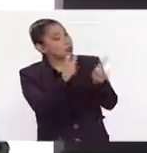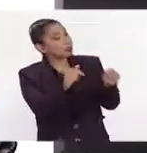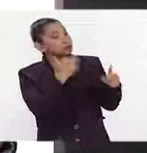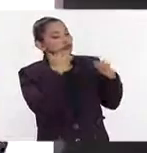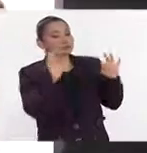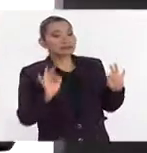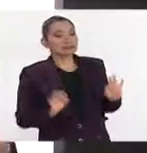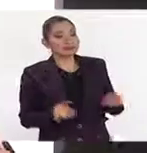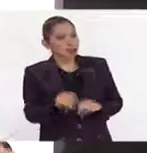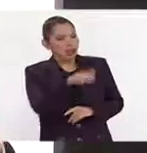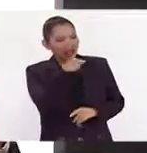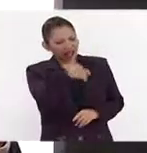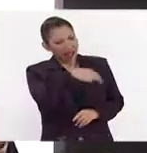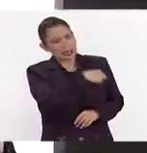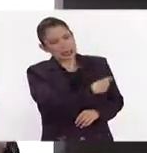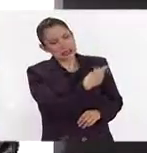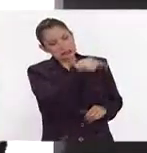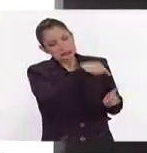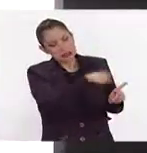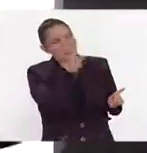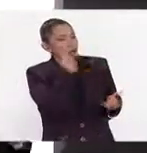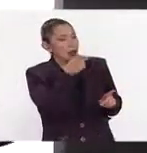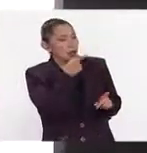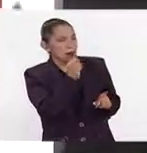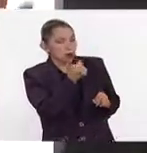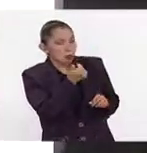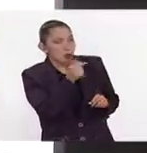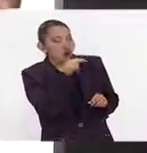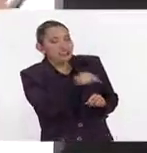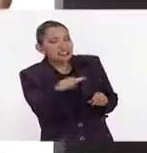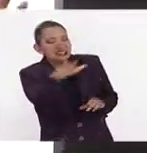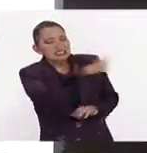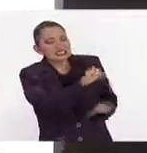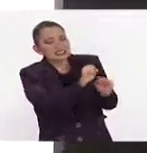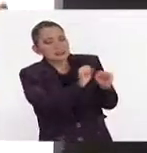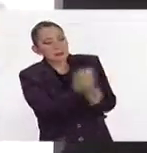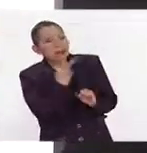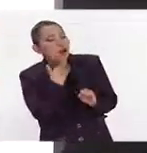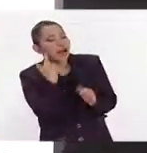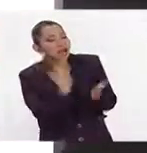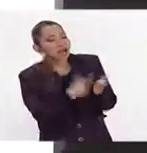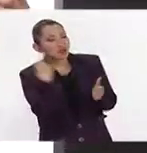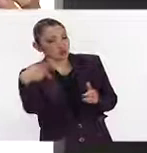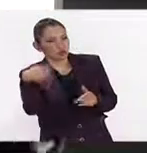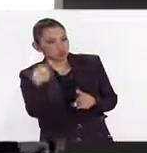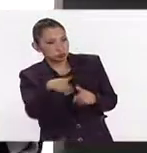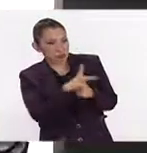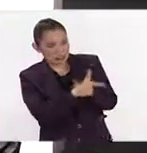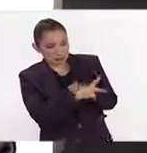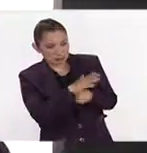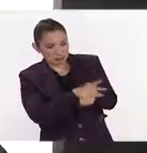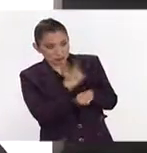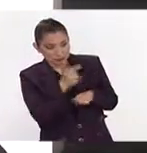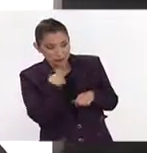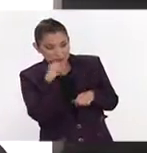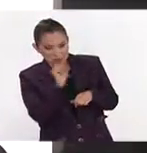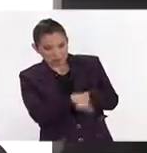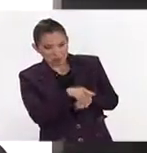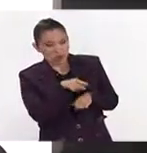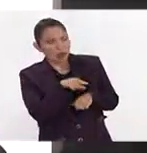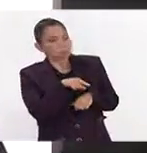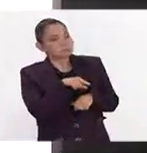labor. Es necesario hablar un poco de la conformación del sistema político en el país, porque la